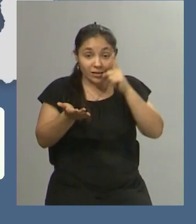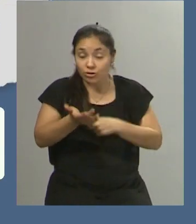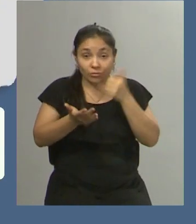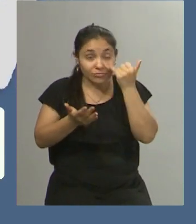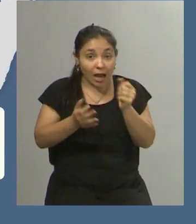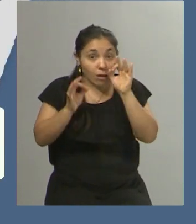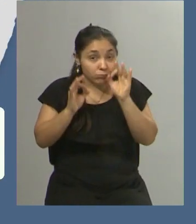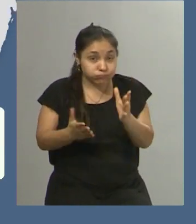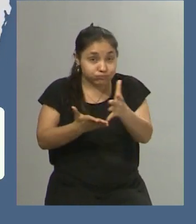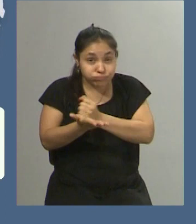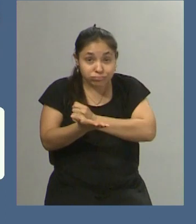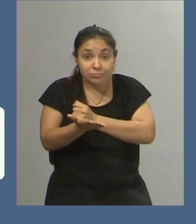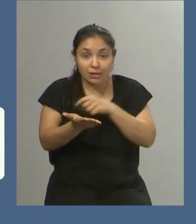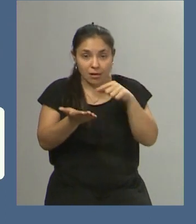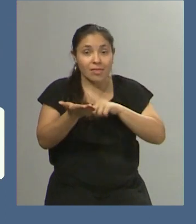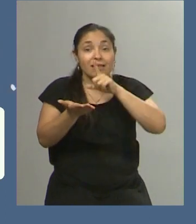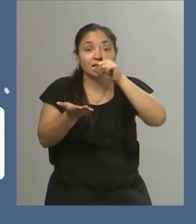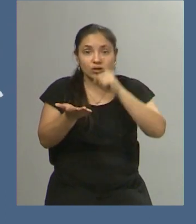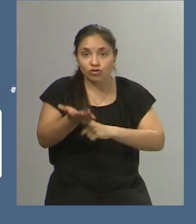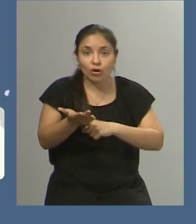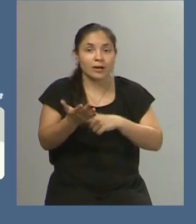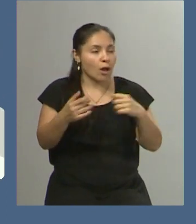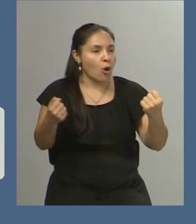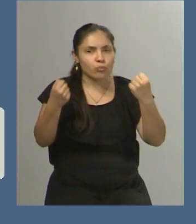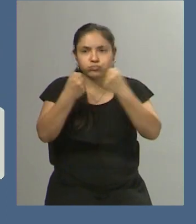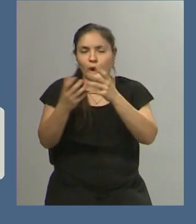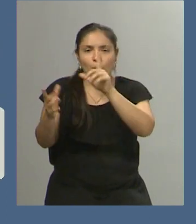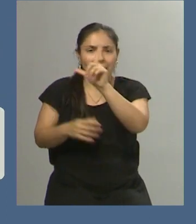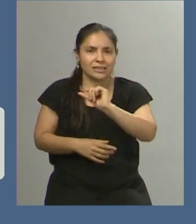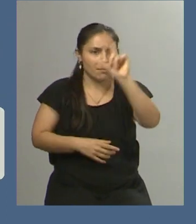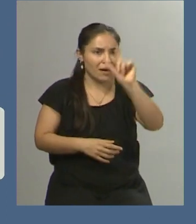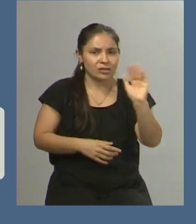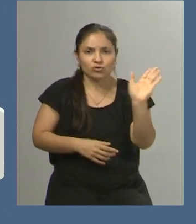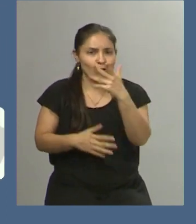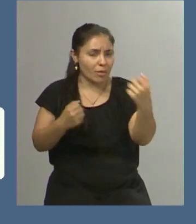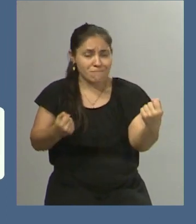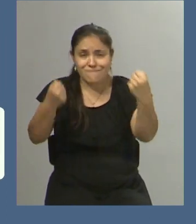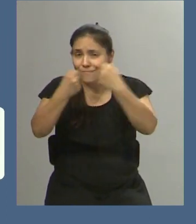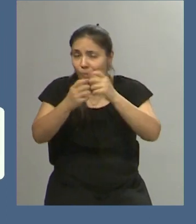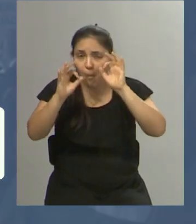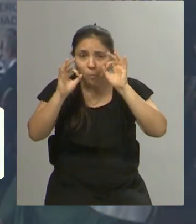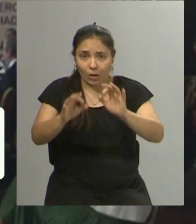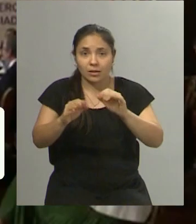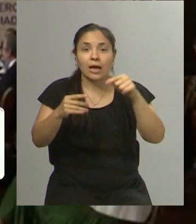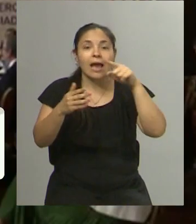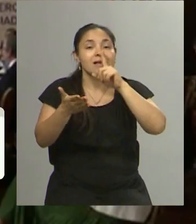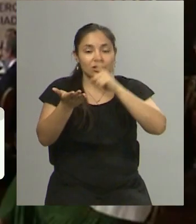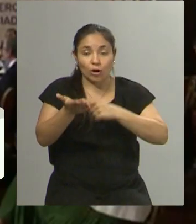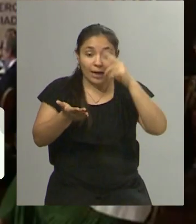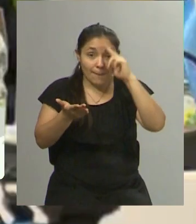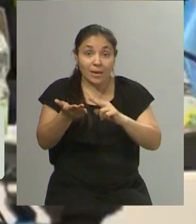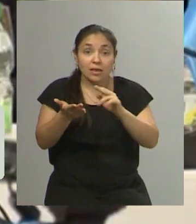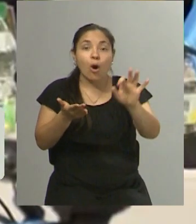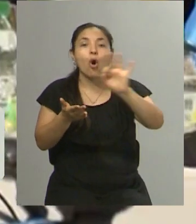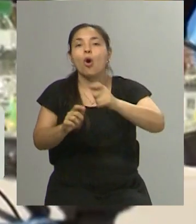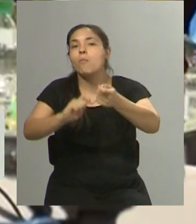decisión, y esa decisión es decisión colectiva del conjunto, o se cumple o hay que